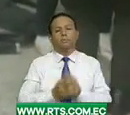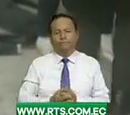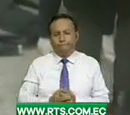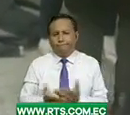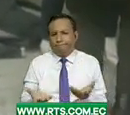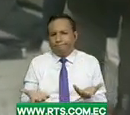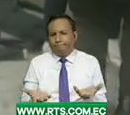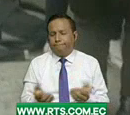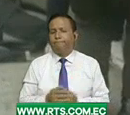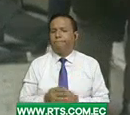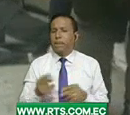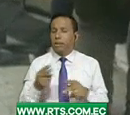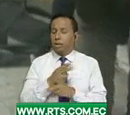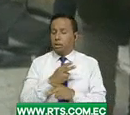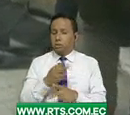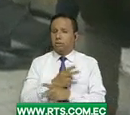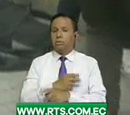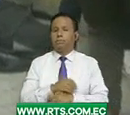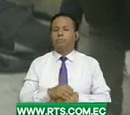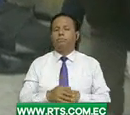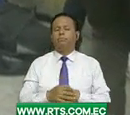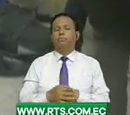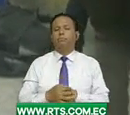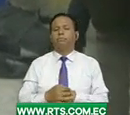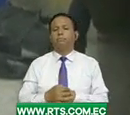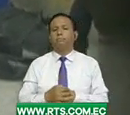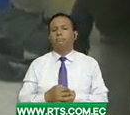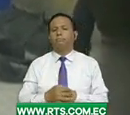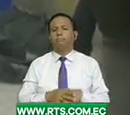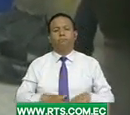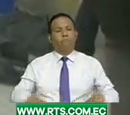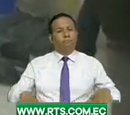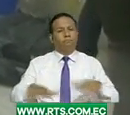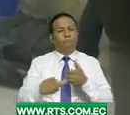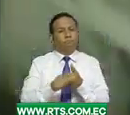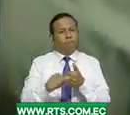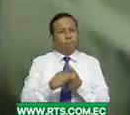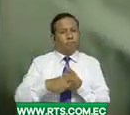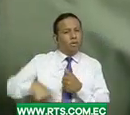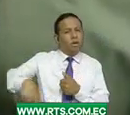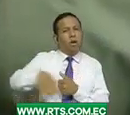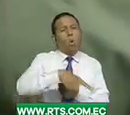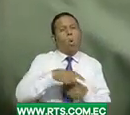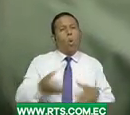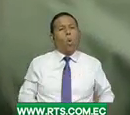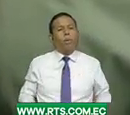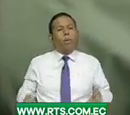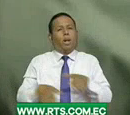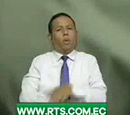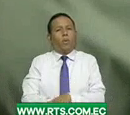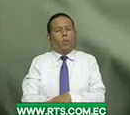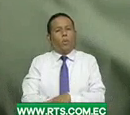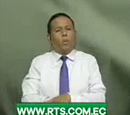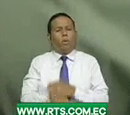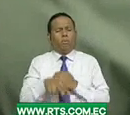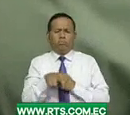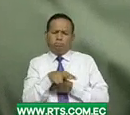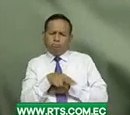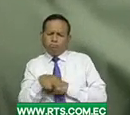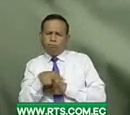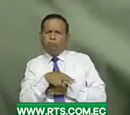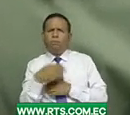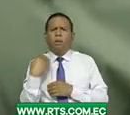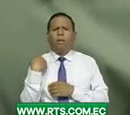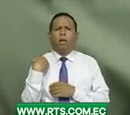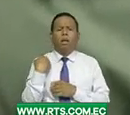vial E35 a la altura del redondel del cantón Otavalo. En el registro corporal encontraron armas blancas y pipas